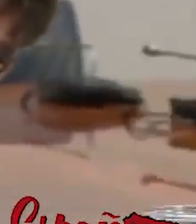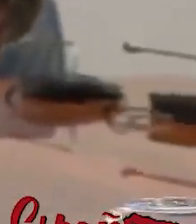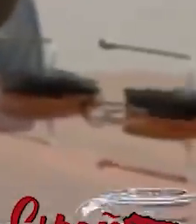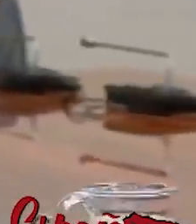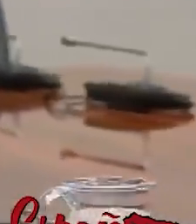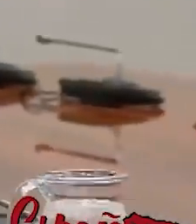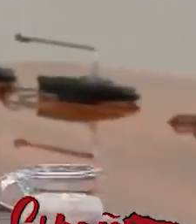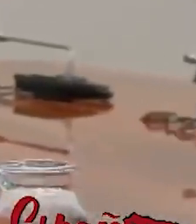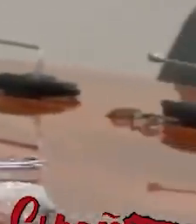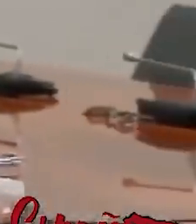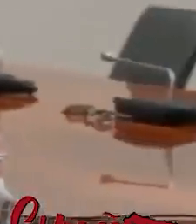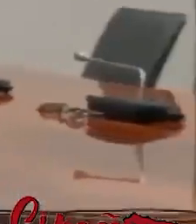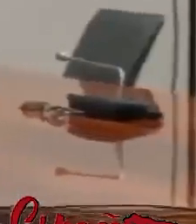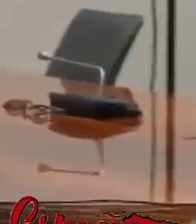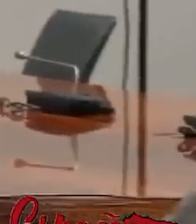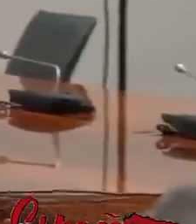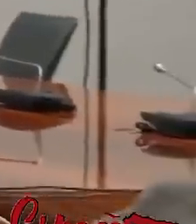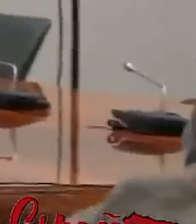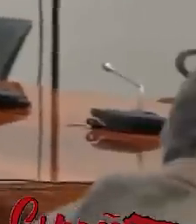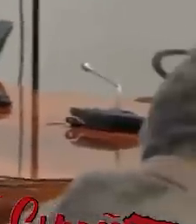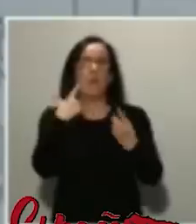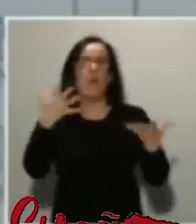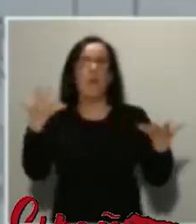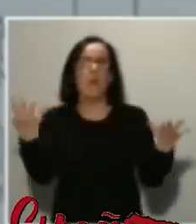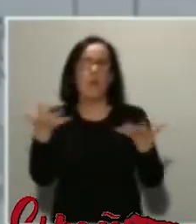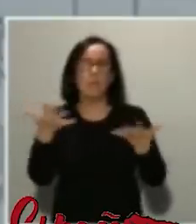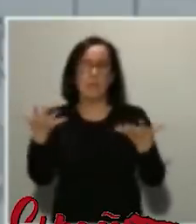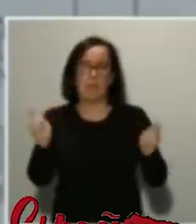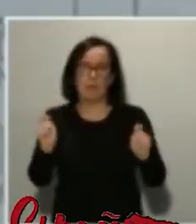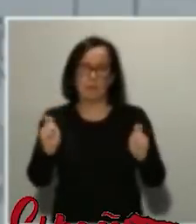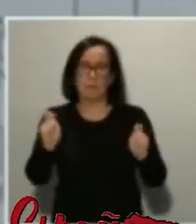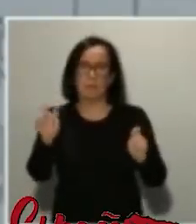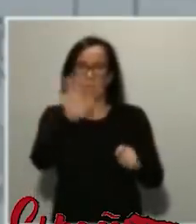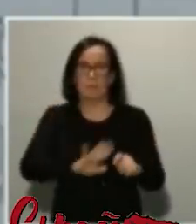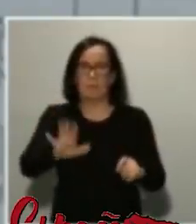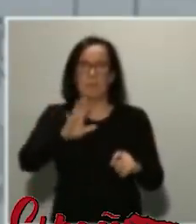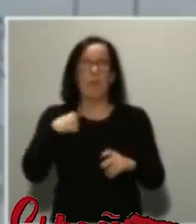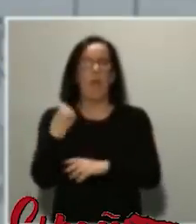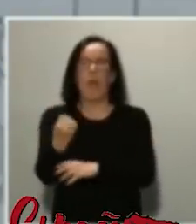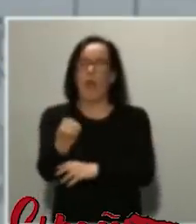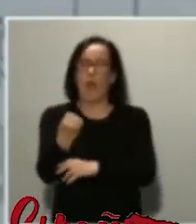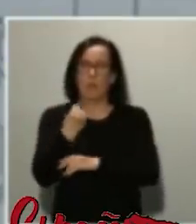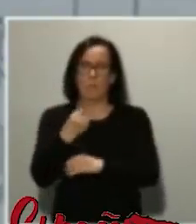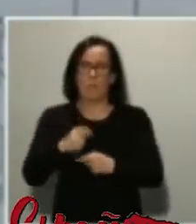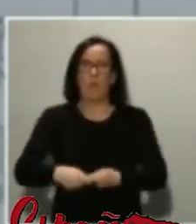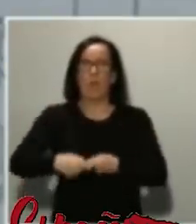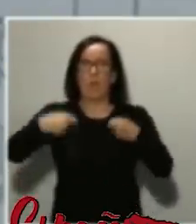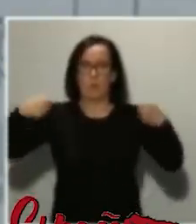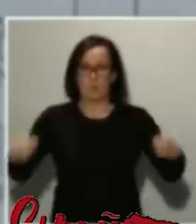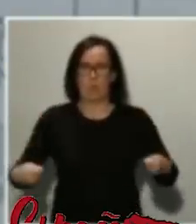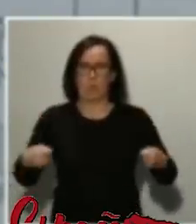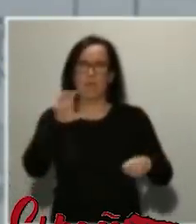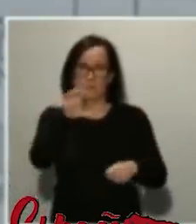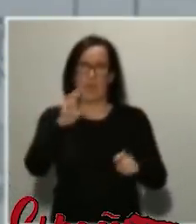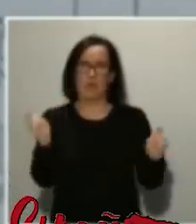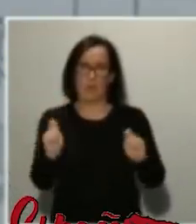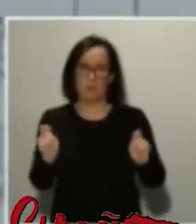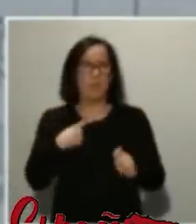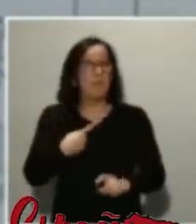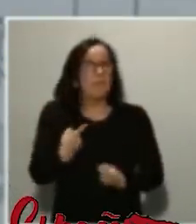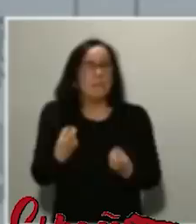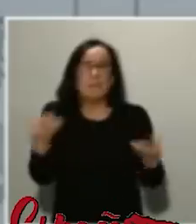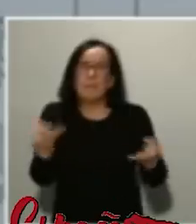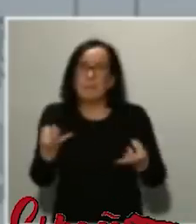políticas y soy partidario además de que así sea, pero oiga, todos, eh, todos,